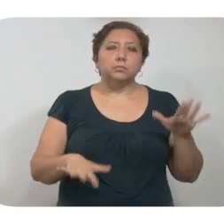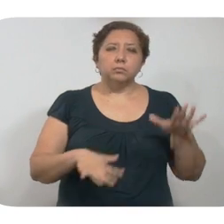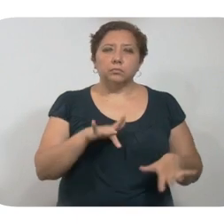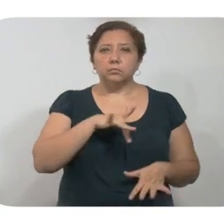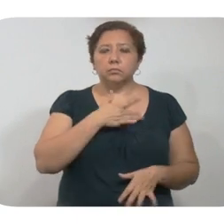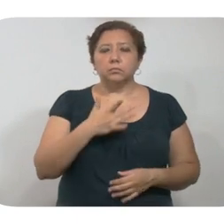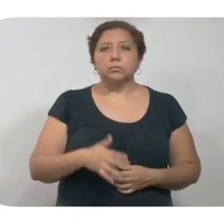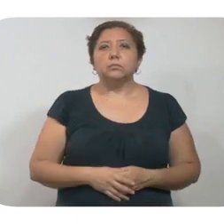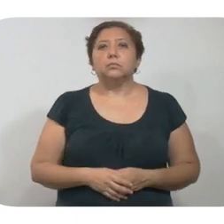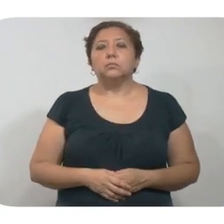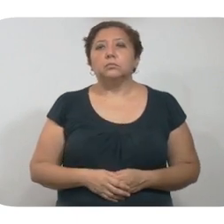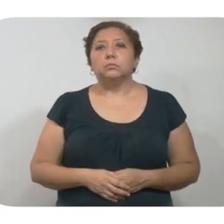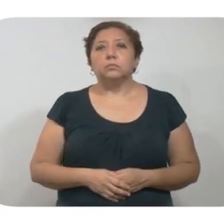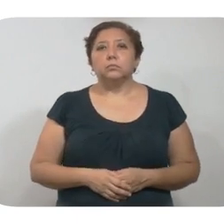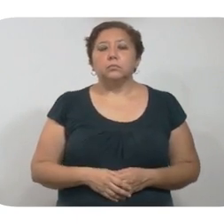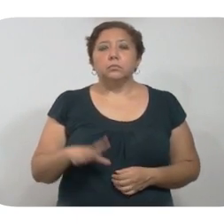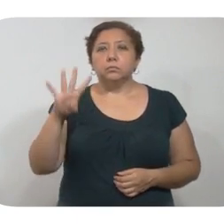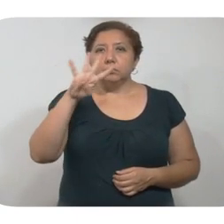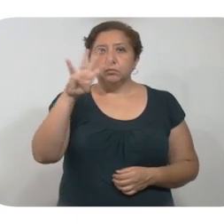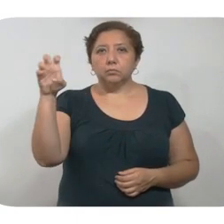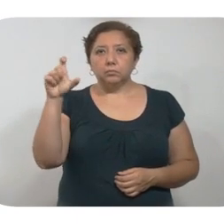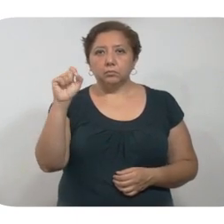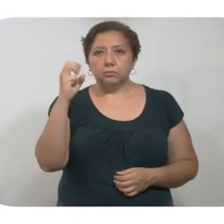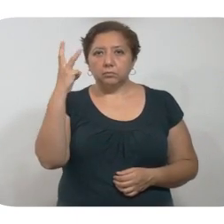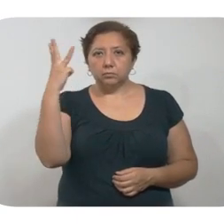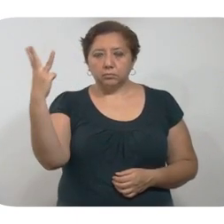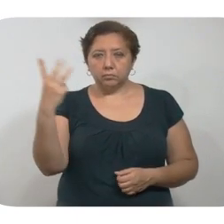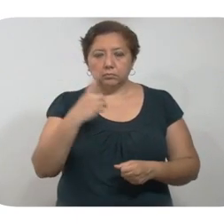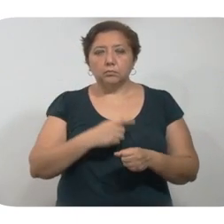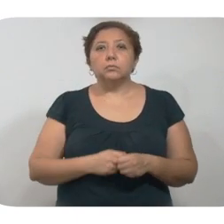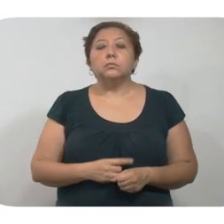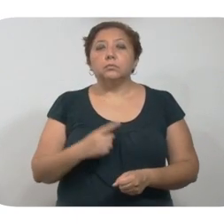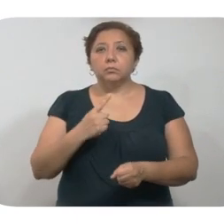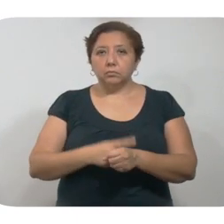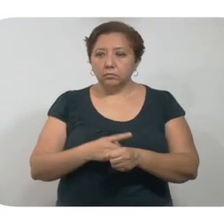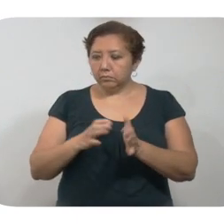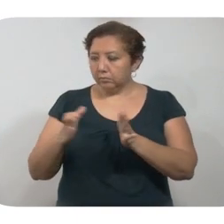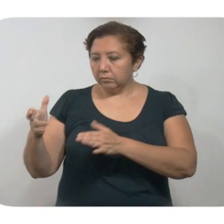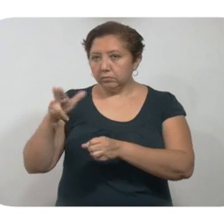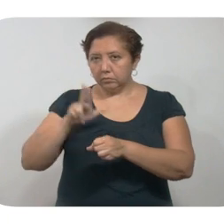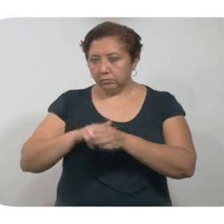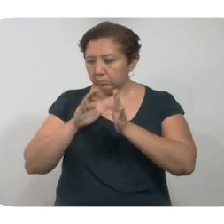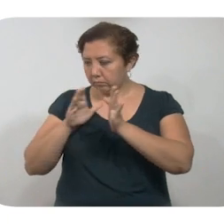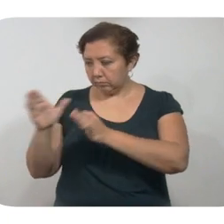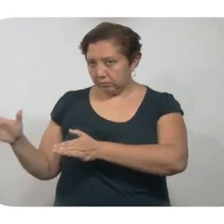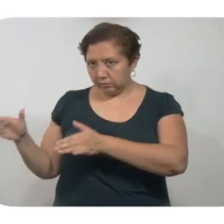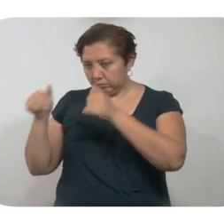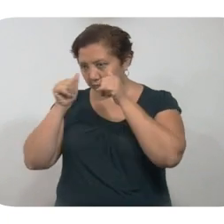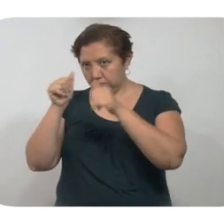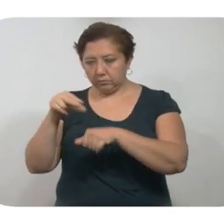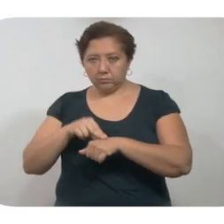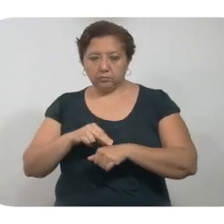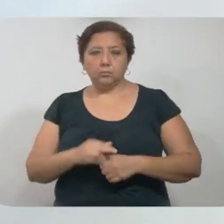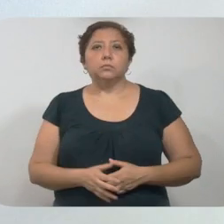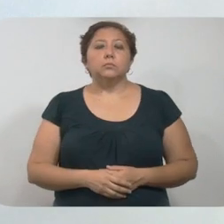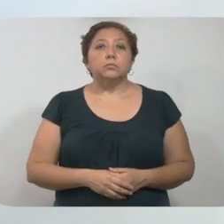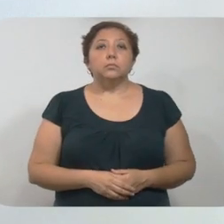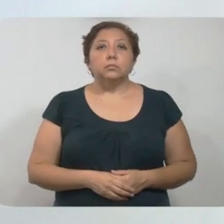Presentan síntomas leves. 423 de los casos confirmados están hospitalizados y en aislamiento total.